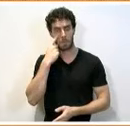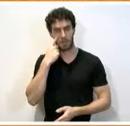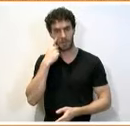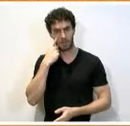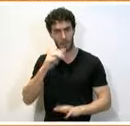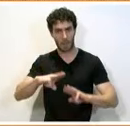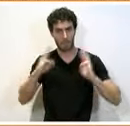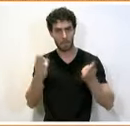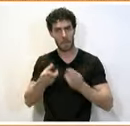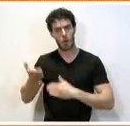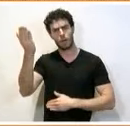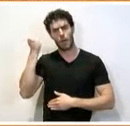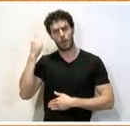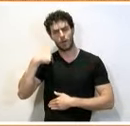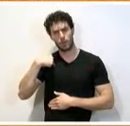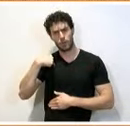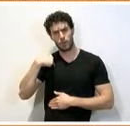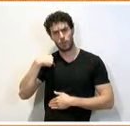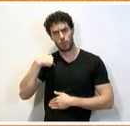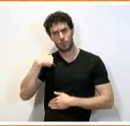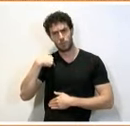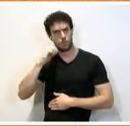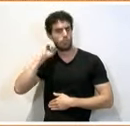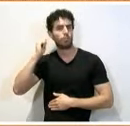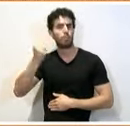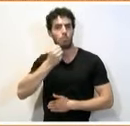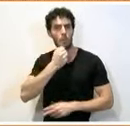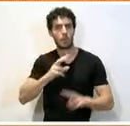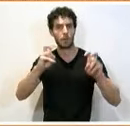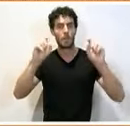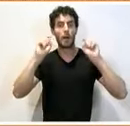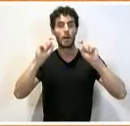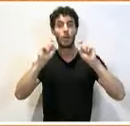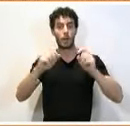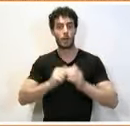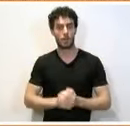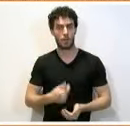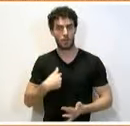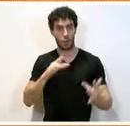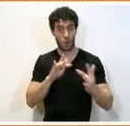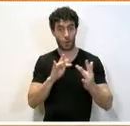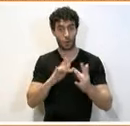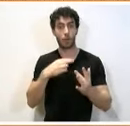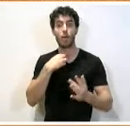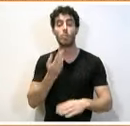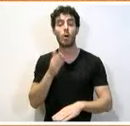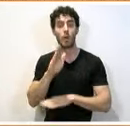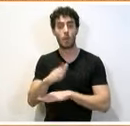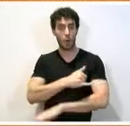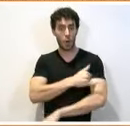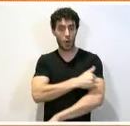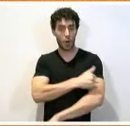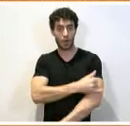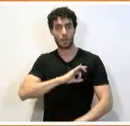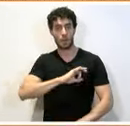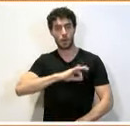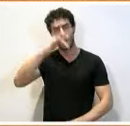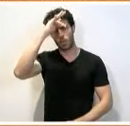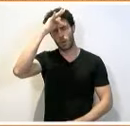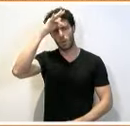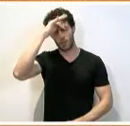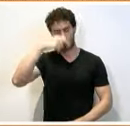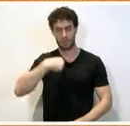pleno introduje una interpelación sobre educación. Hablé con el portavoz del Gobierno, el señor Domínguez, y